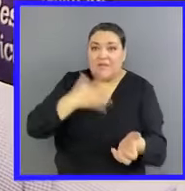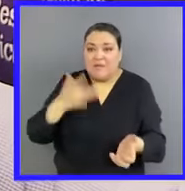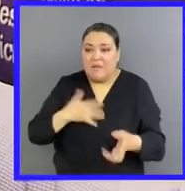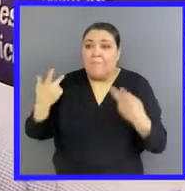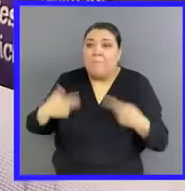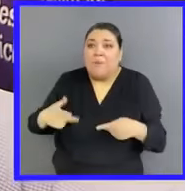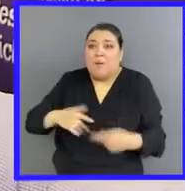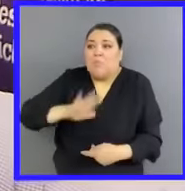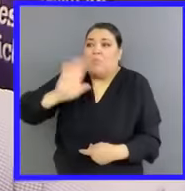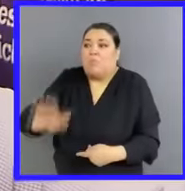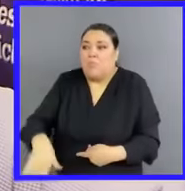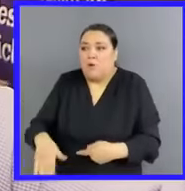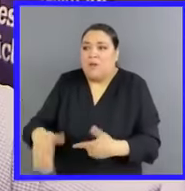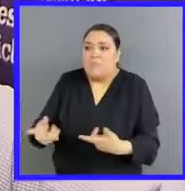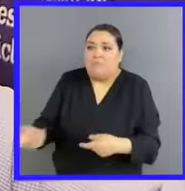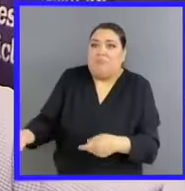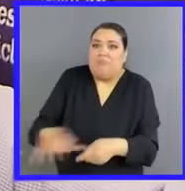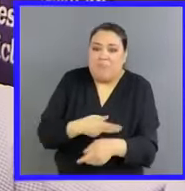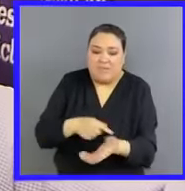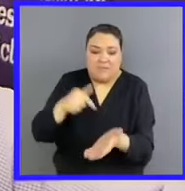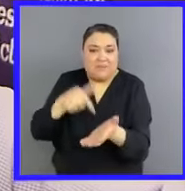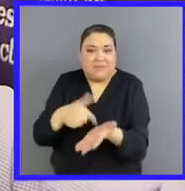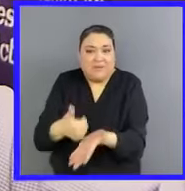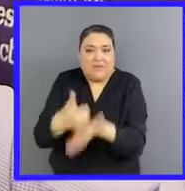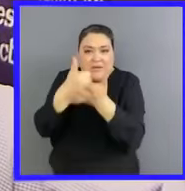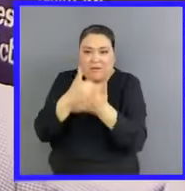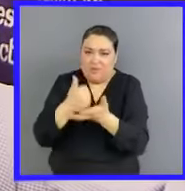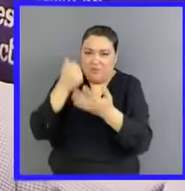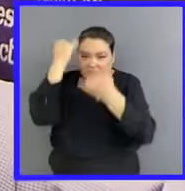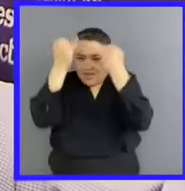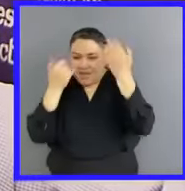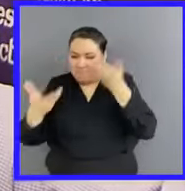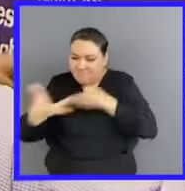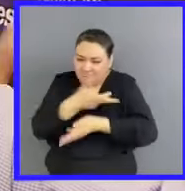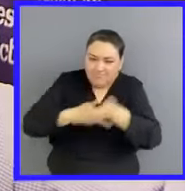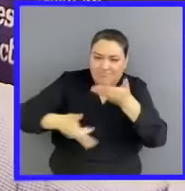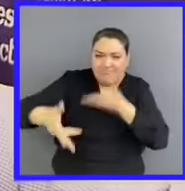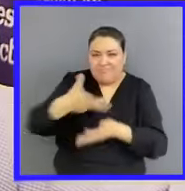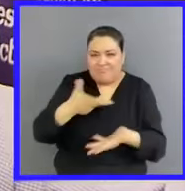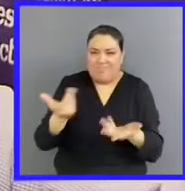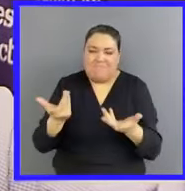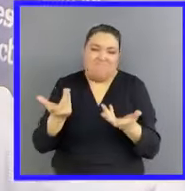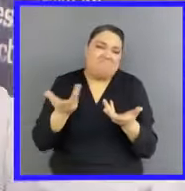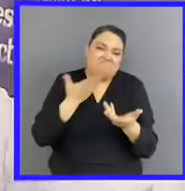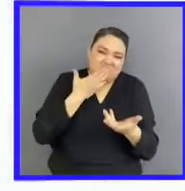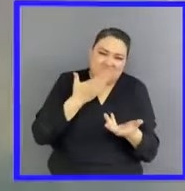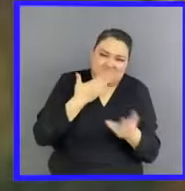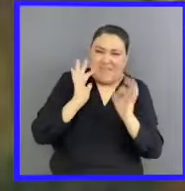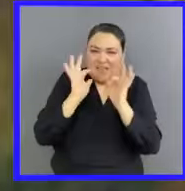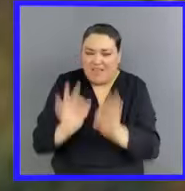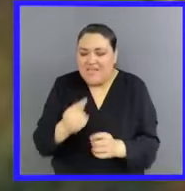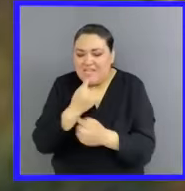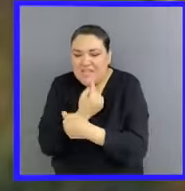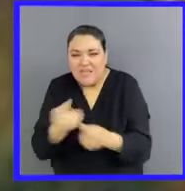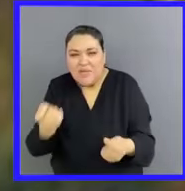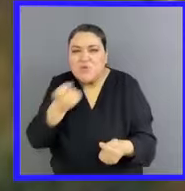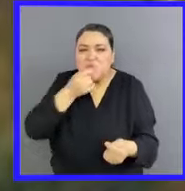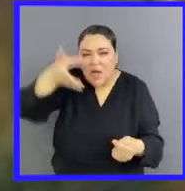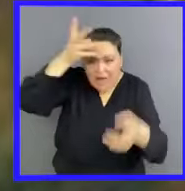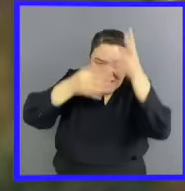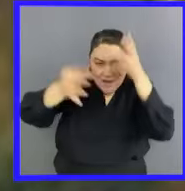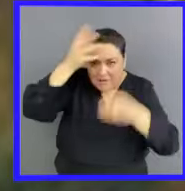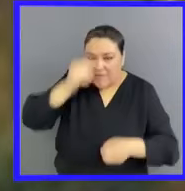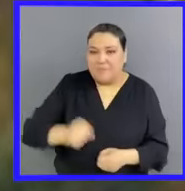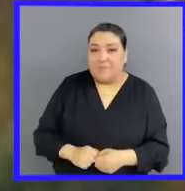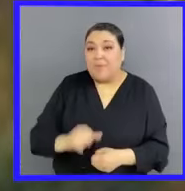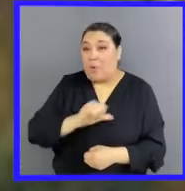de una forma de fantasía muy como apropiada para los niños. Con Between Human Hearts,